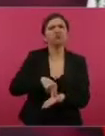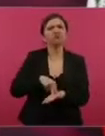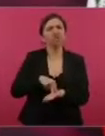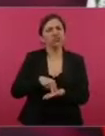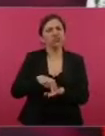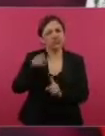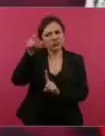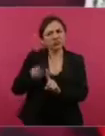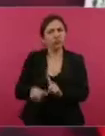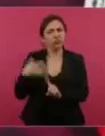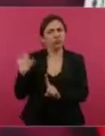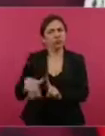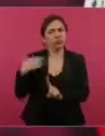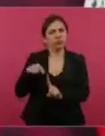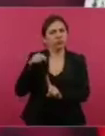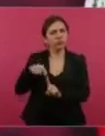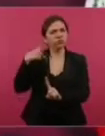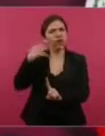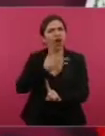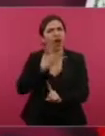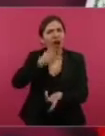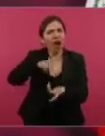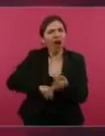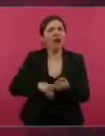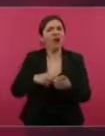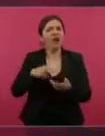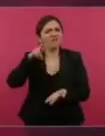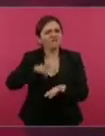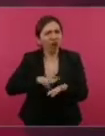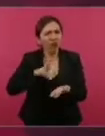un hombre con ideales, con principios,